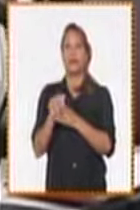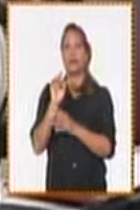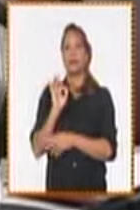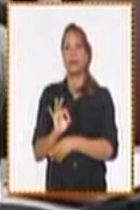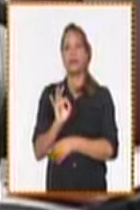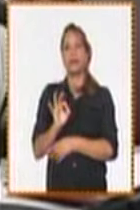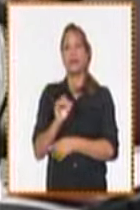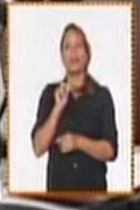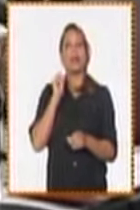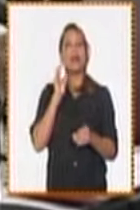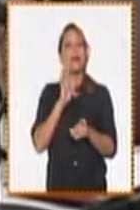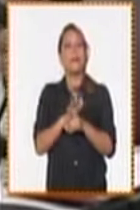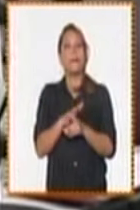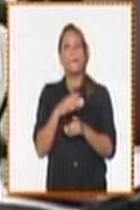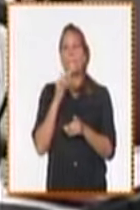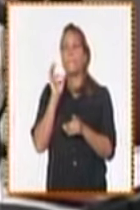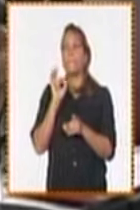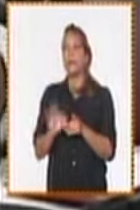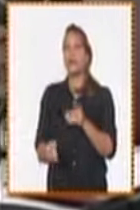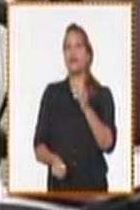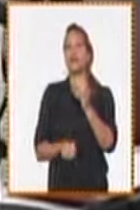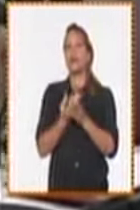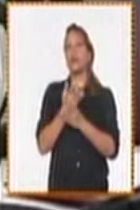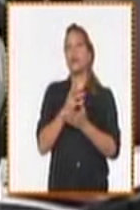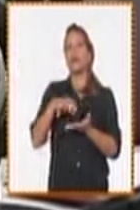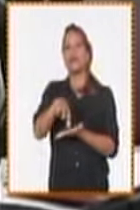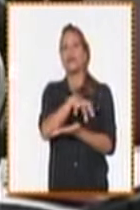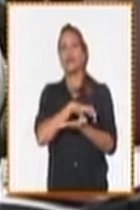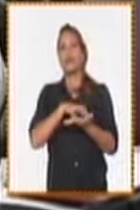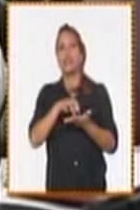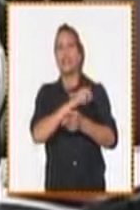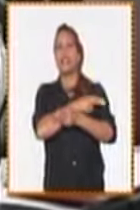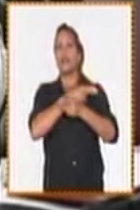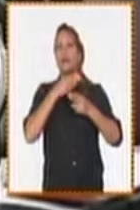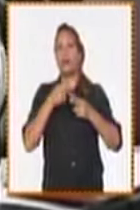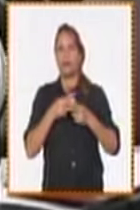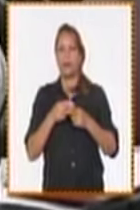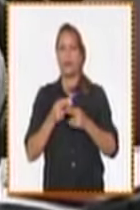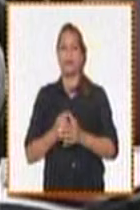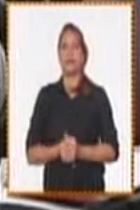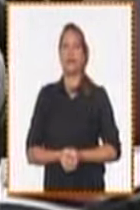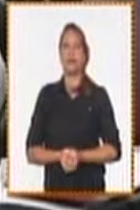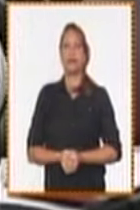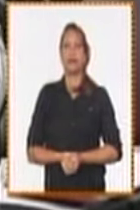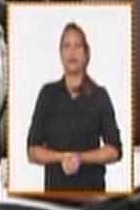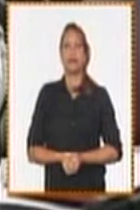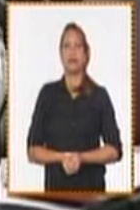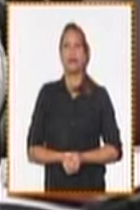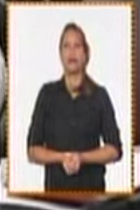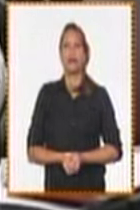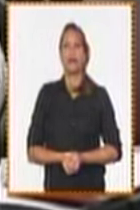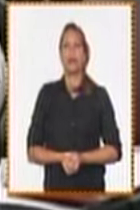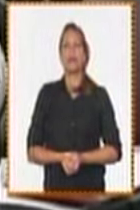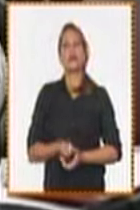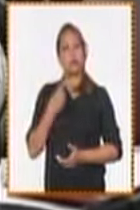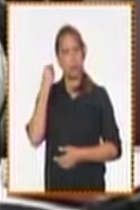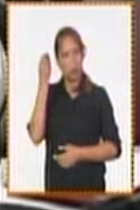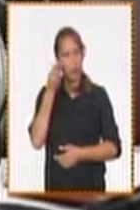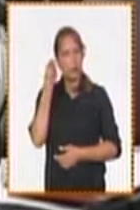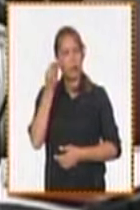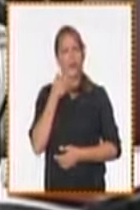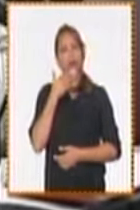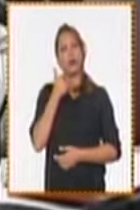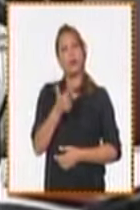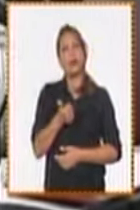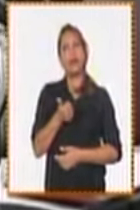ceniza fundó los cimientos que después formaron la nación. Y yo creo que sí merece la pena